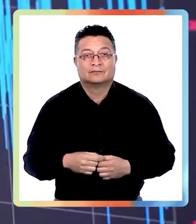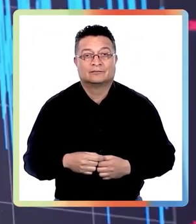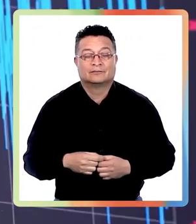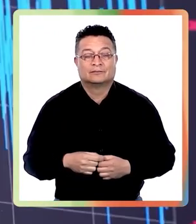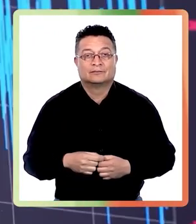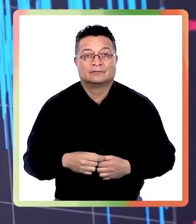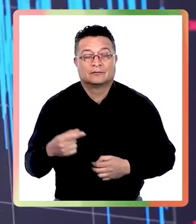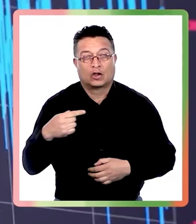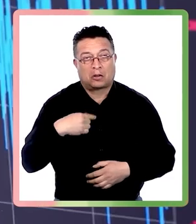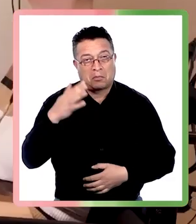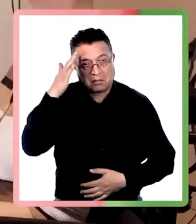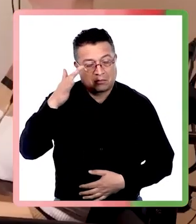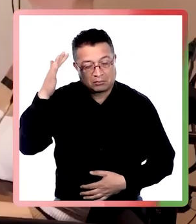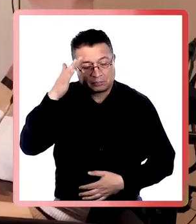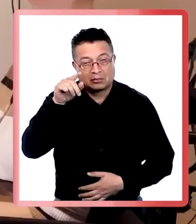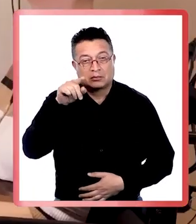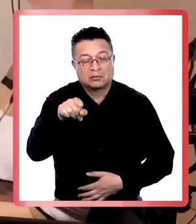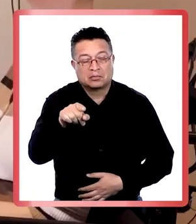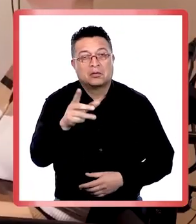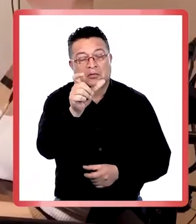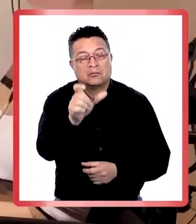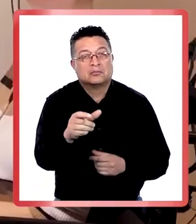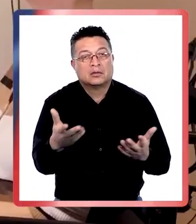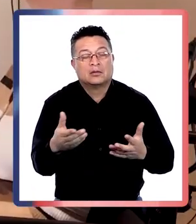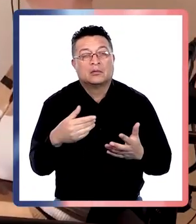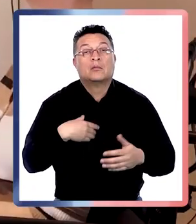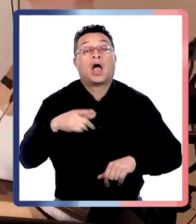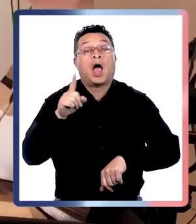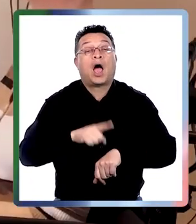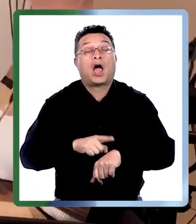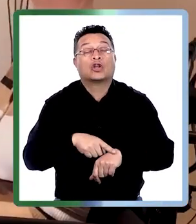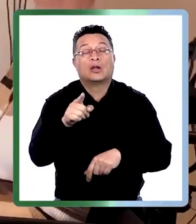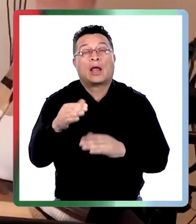Estaba pensando en ir a la tienda. ¿A qué hora estarás en casa?